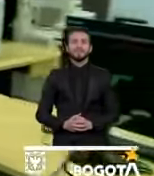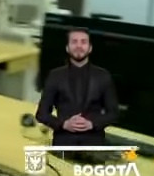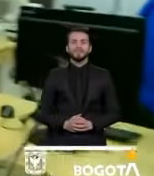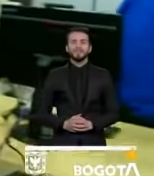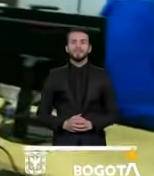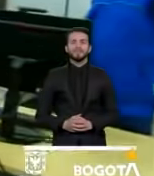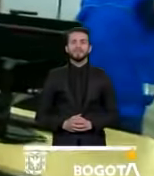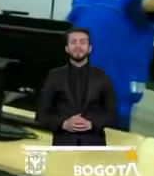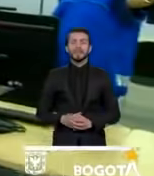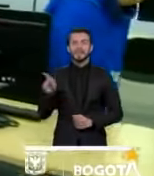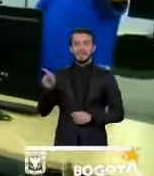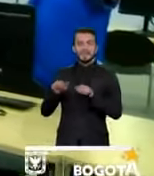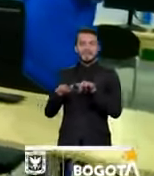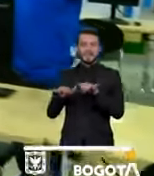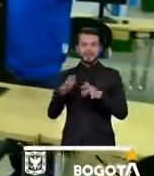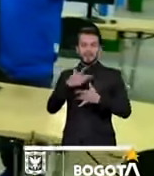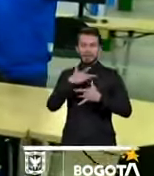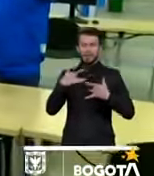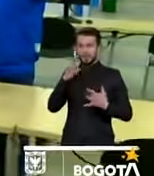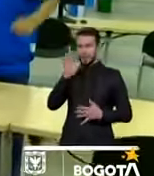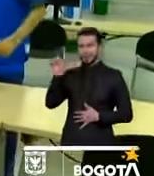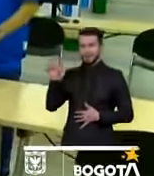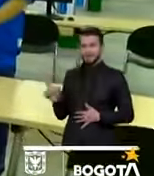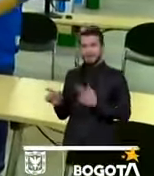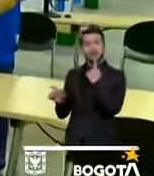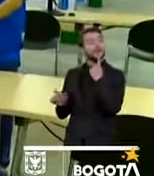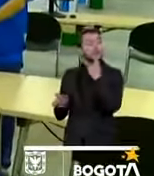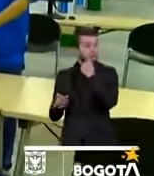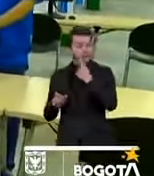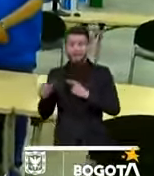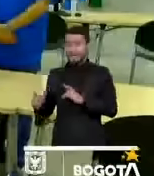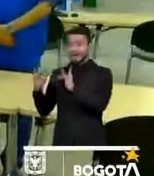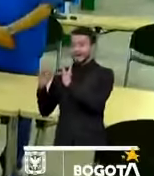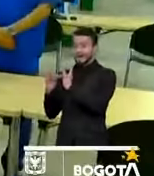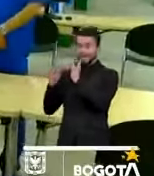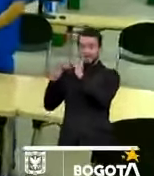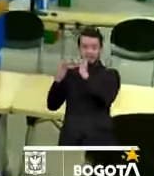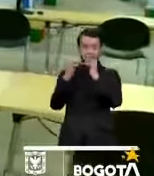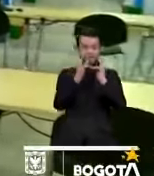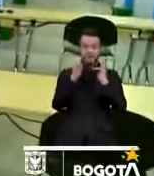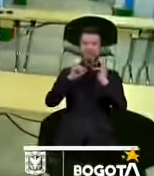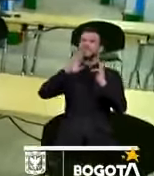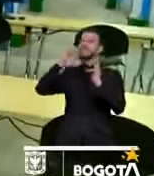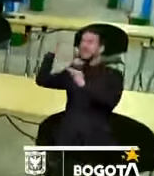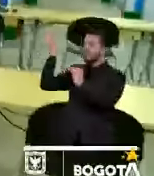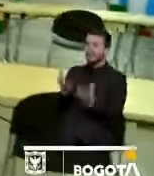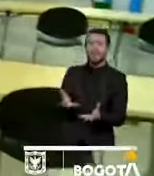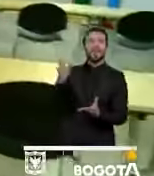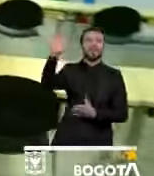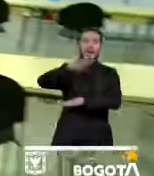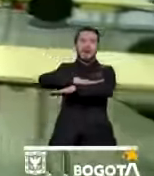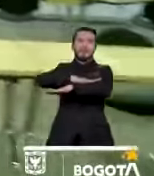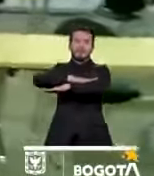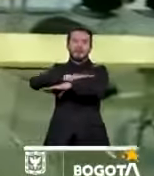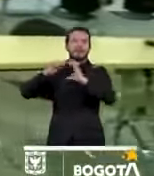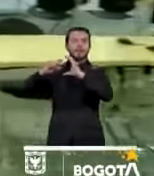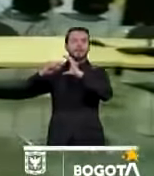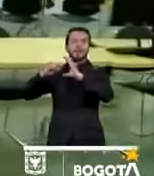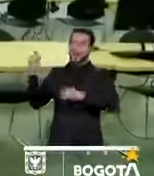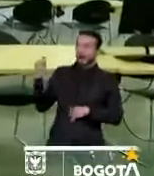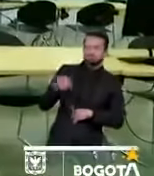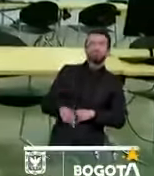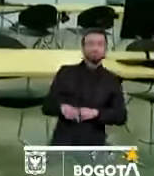de la Embajada de Turquía, ¿sí? Que de manera generosísima nos aportó. Entonces queríamos... ¿Están acá